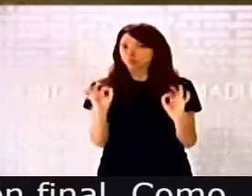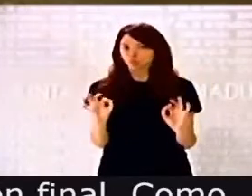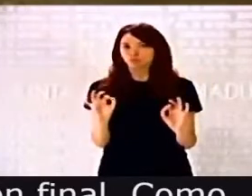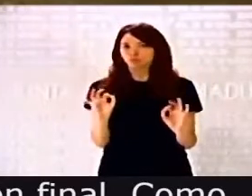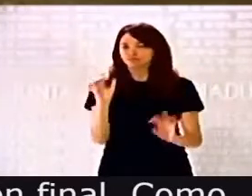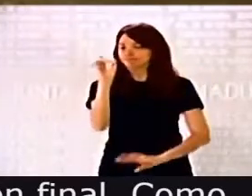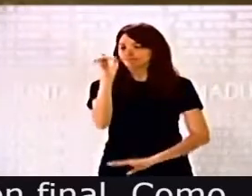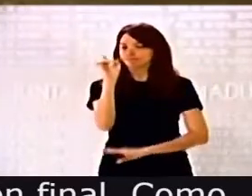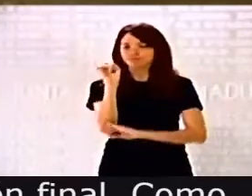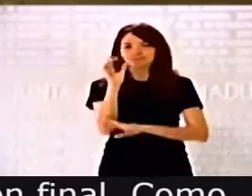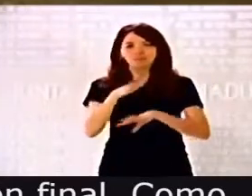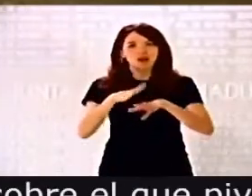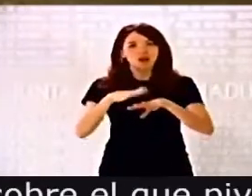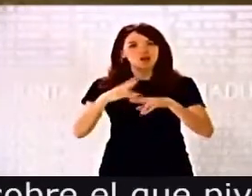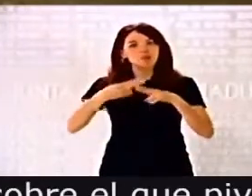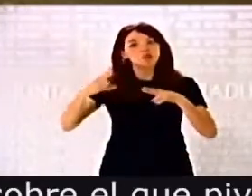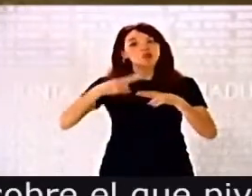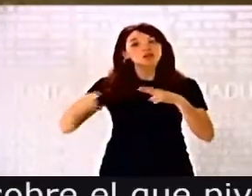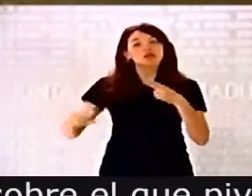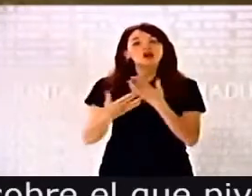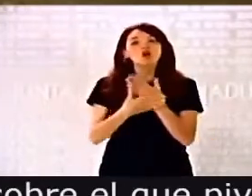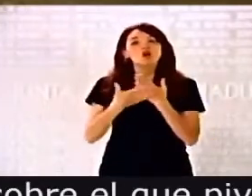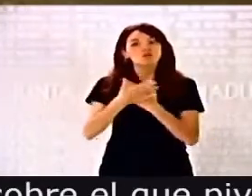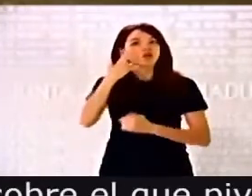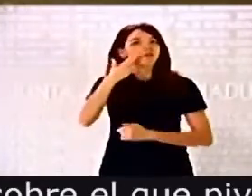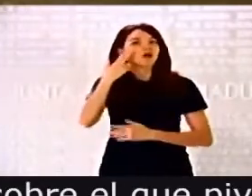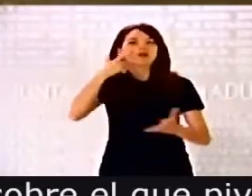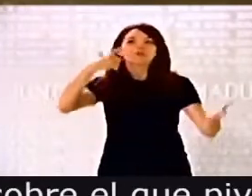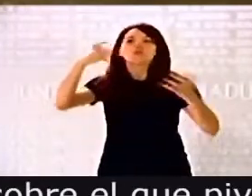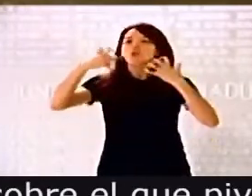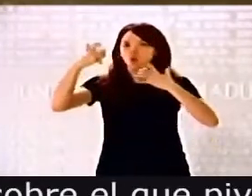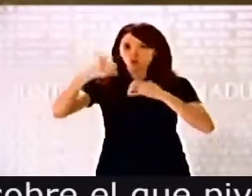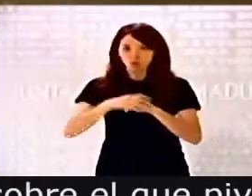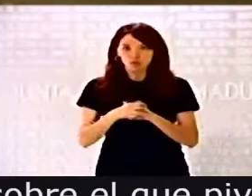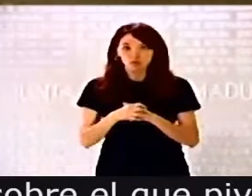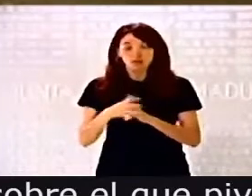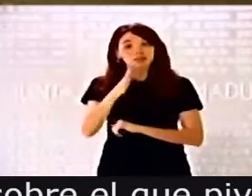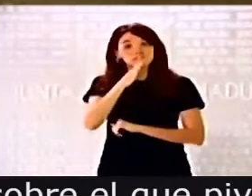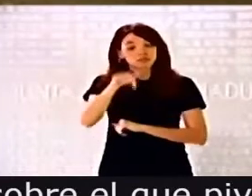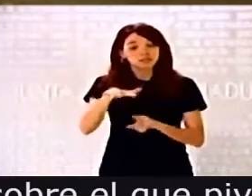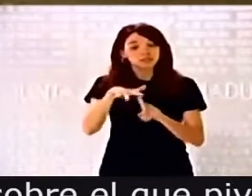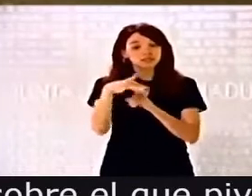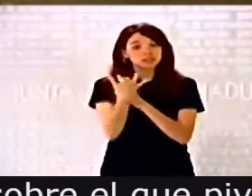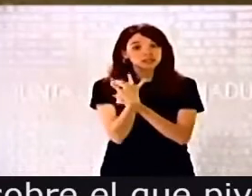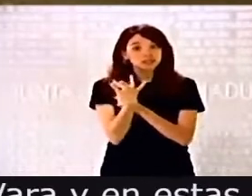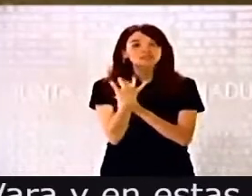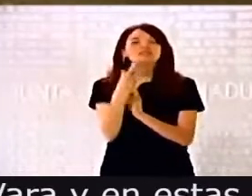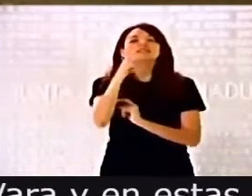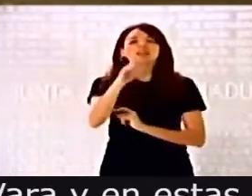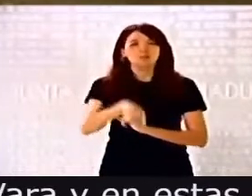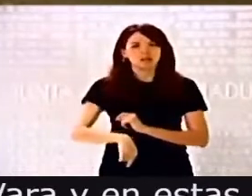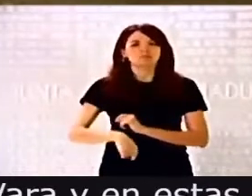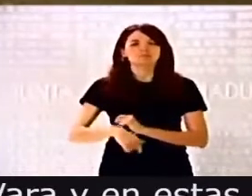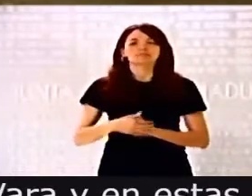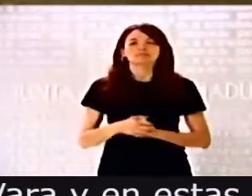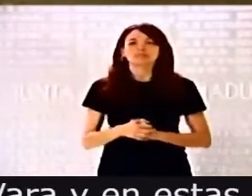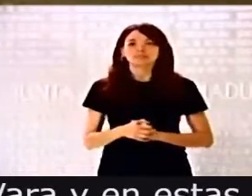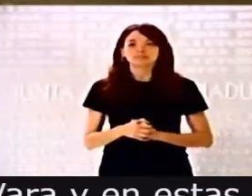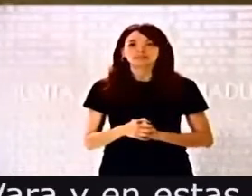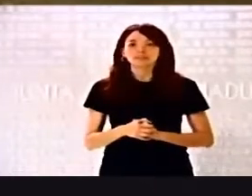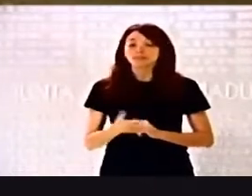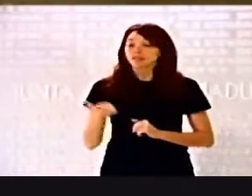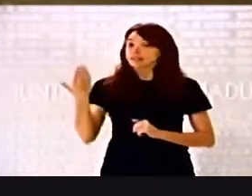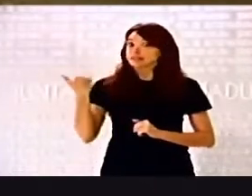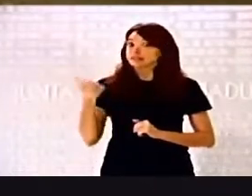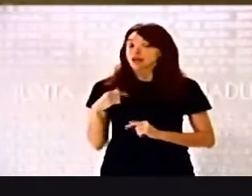pivota la política del Gobierno de Guillermo Fernández Vara y en estas circunstancias más. Una vez se haya